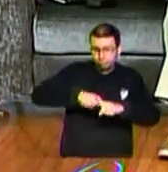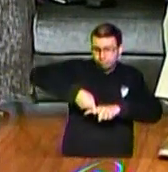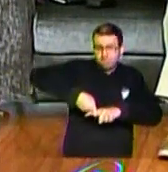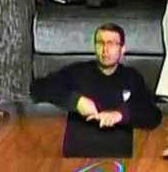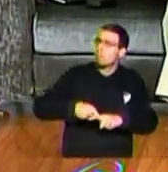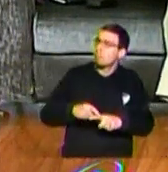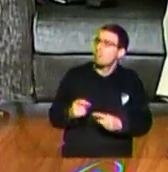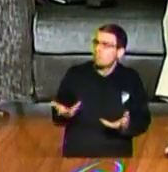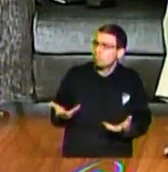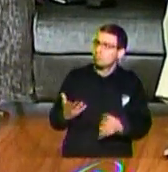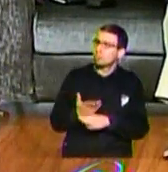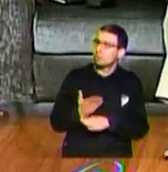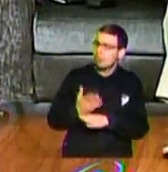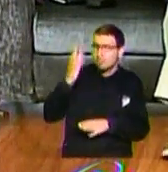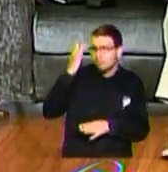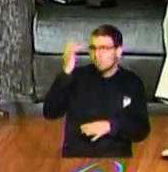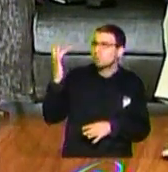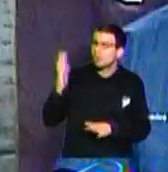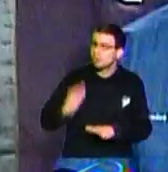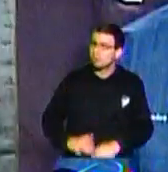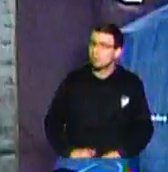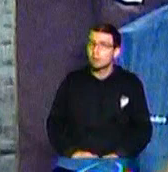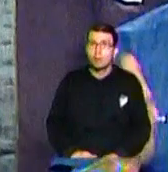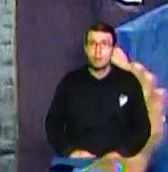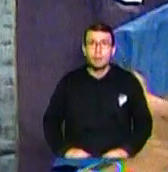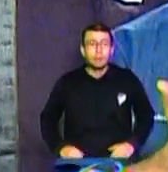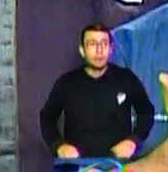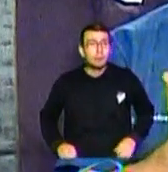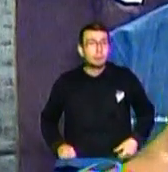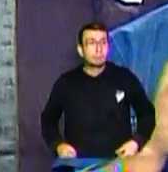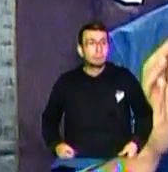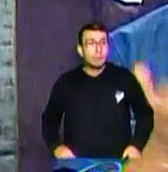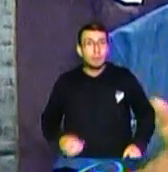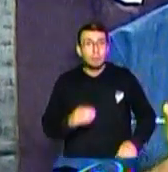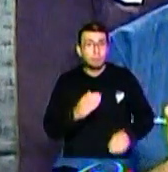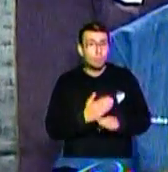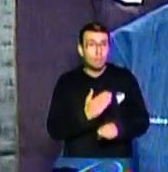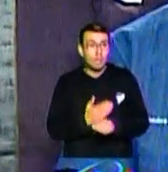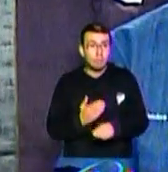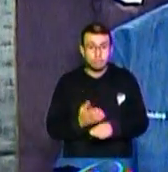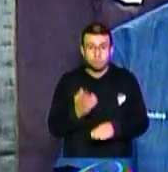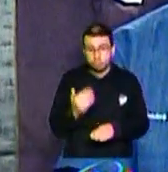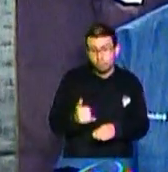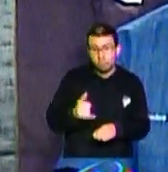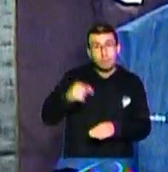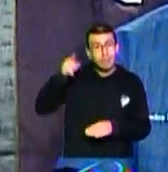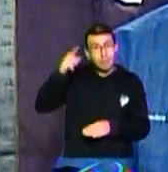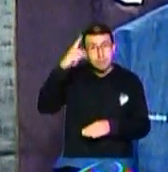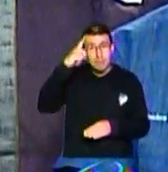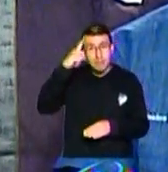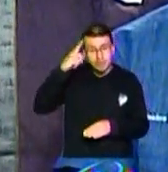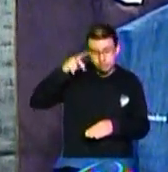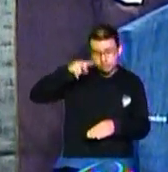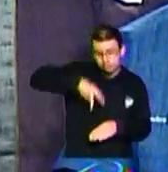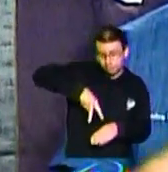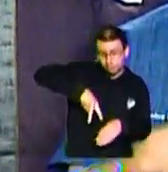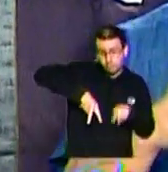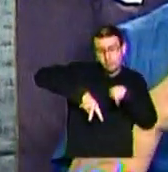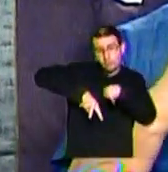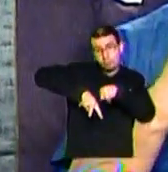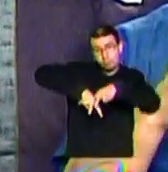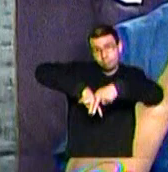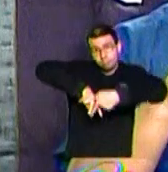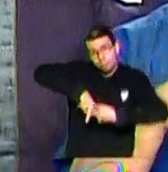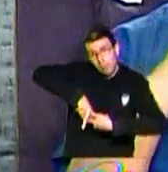el problema de la tanga es que se va hacia adentro, hacia el canal anal, ¿cierto? Hace mucho contacto con el ano y